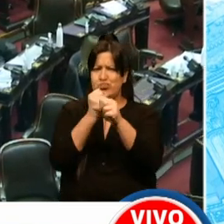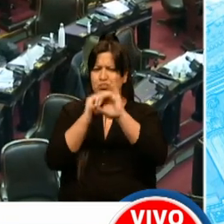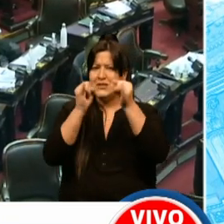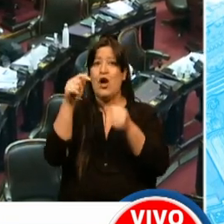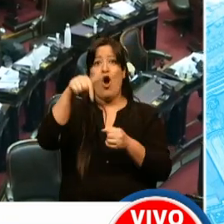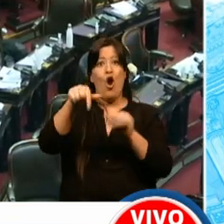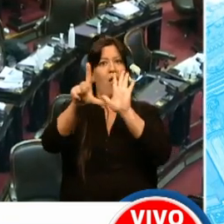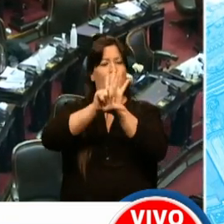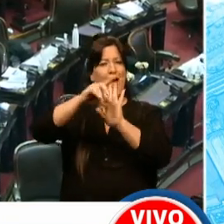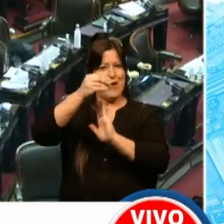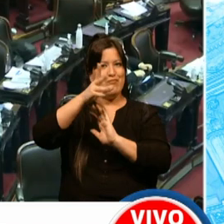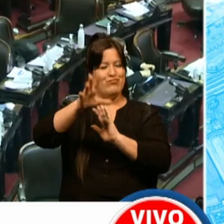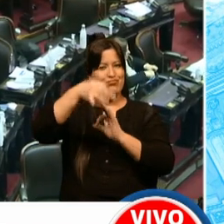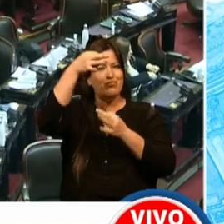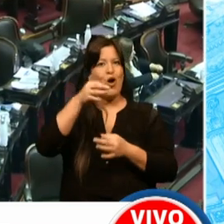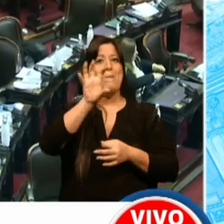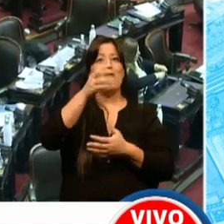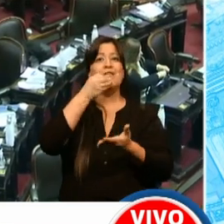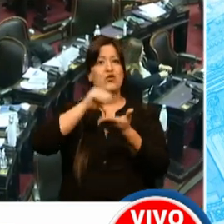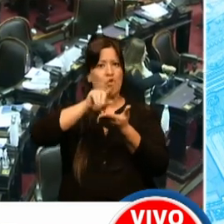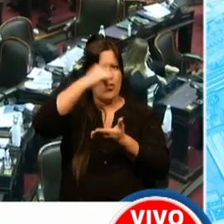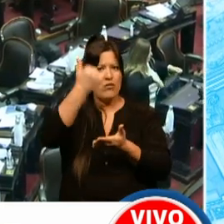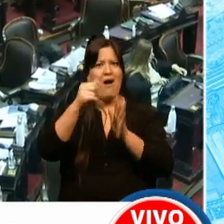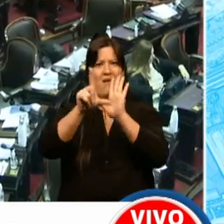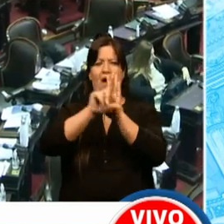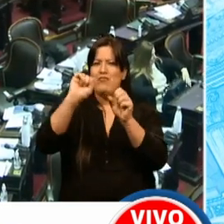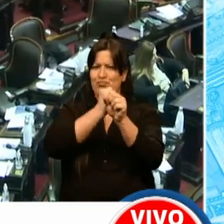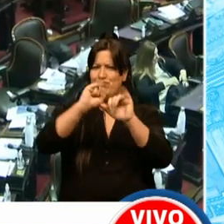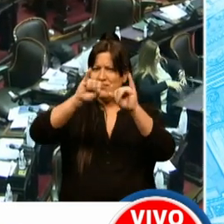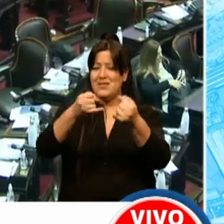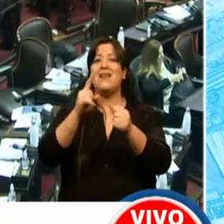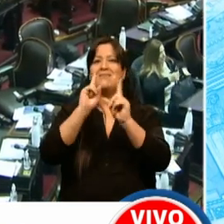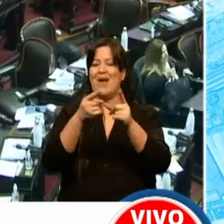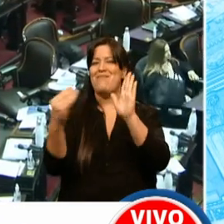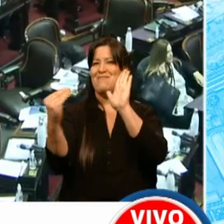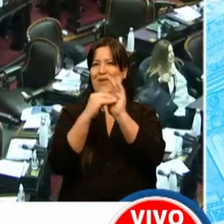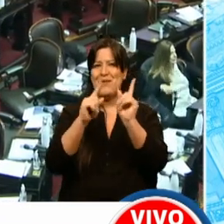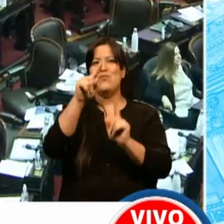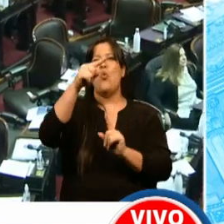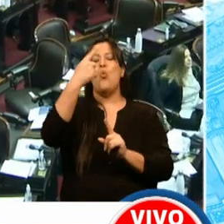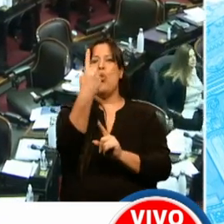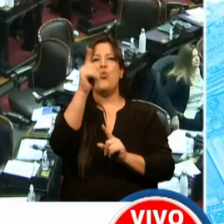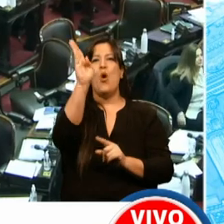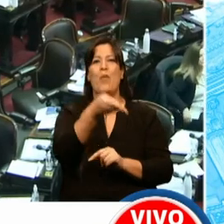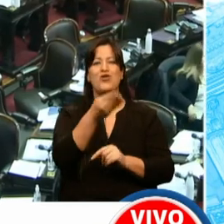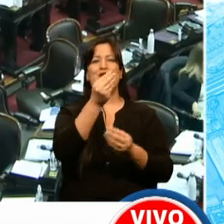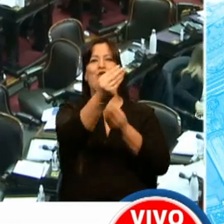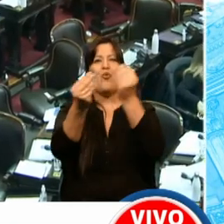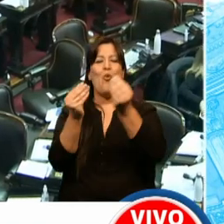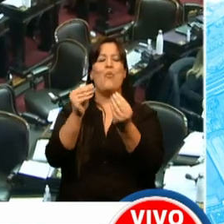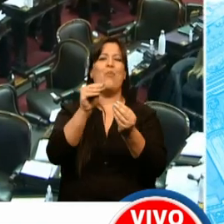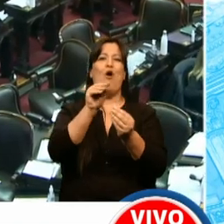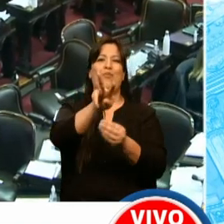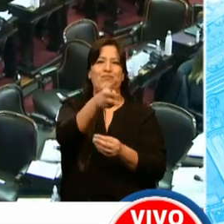tenemos una ley en la provincia del chubut que también contempla el 1 por ciento en el cupo laboral trans